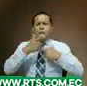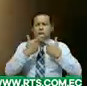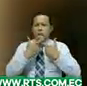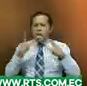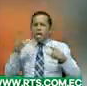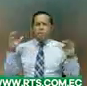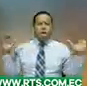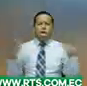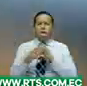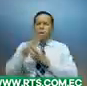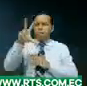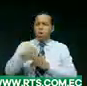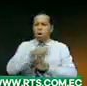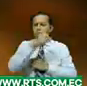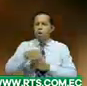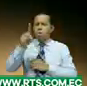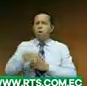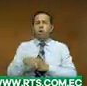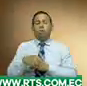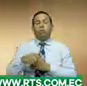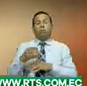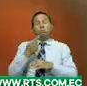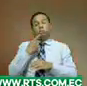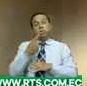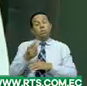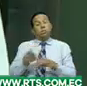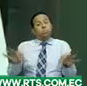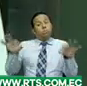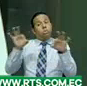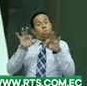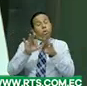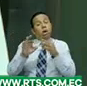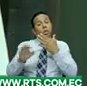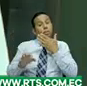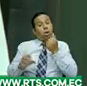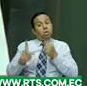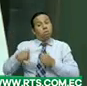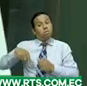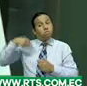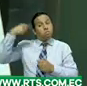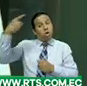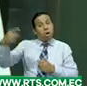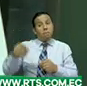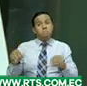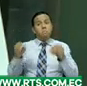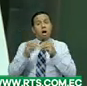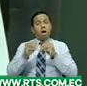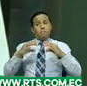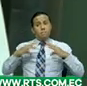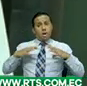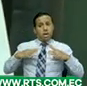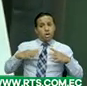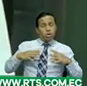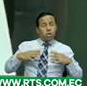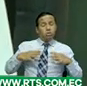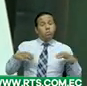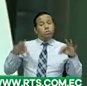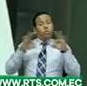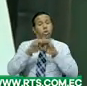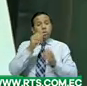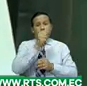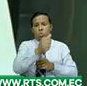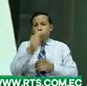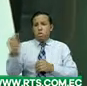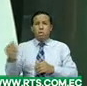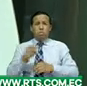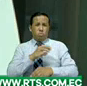a reformar sus controles en futuros feriados. Yo espero que en la evaluación que hagan los GATS, especialmente donde hemos tenido estas inconductas y